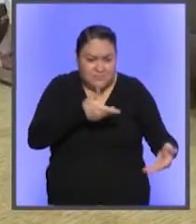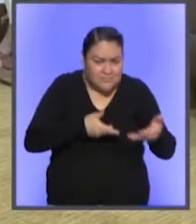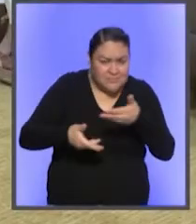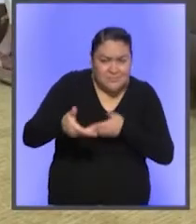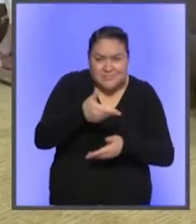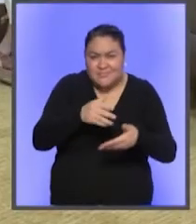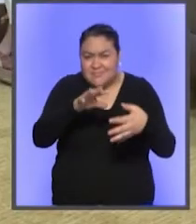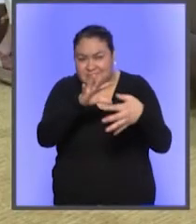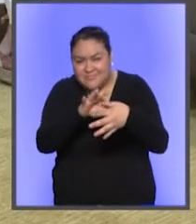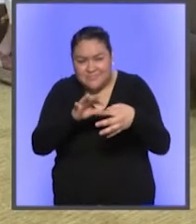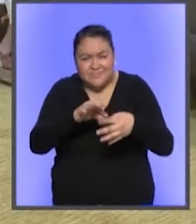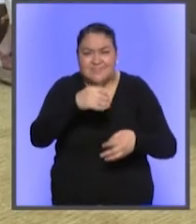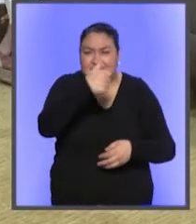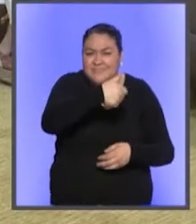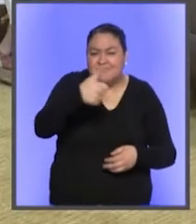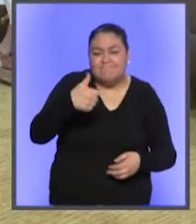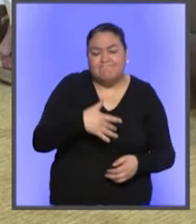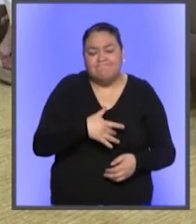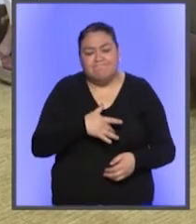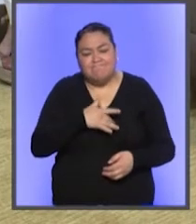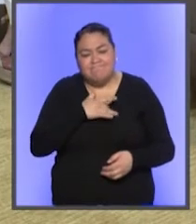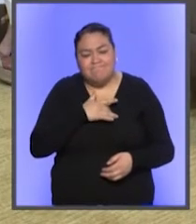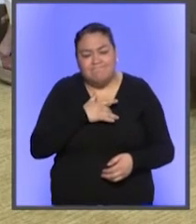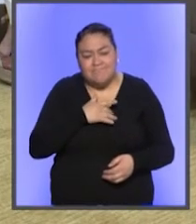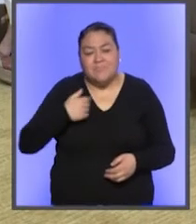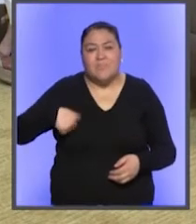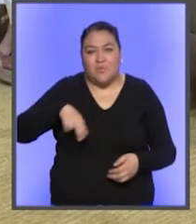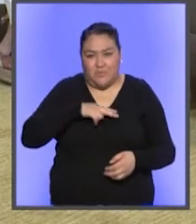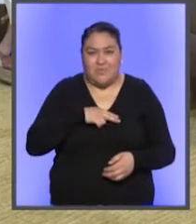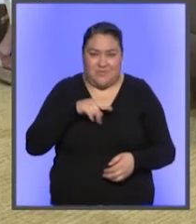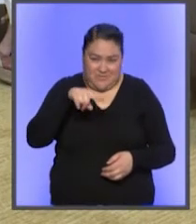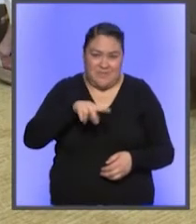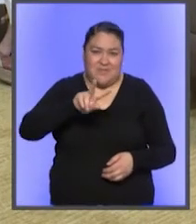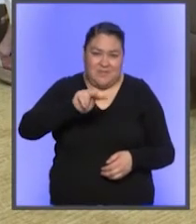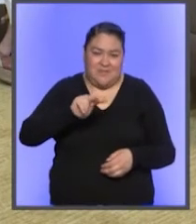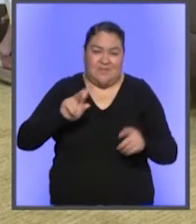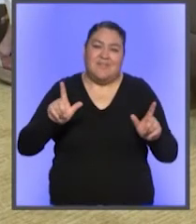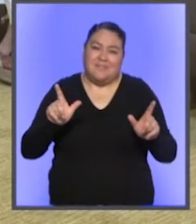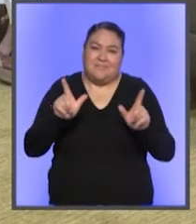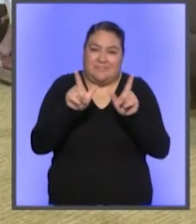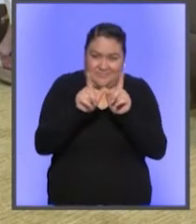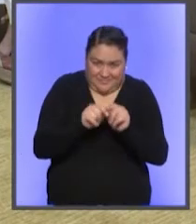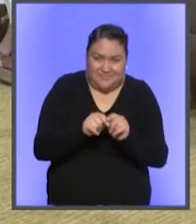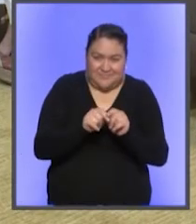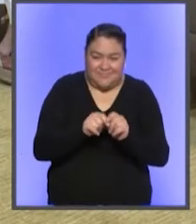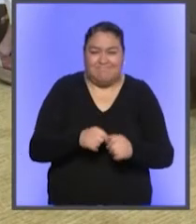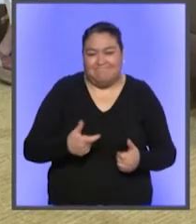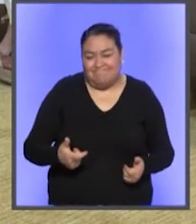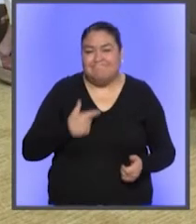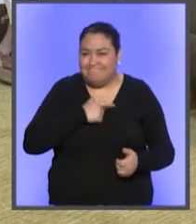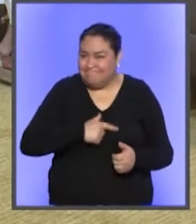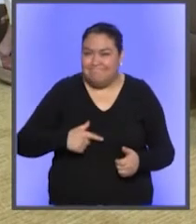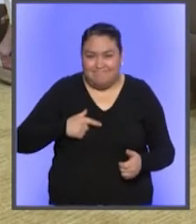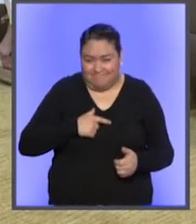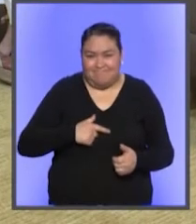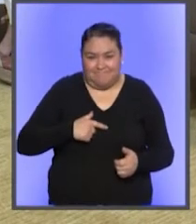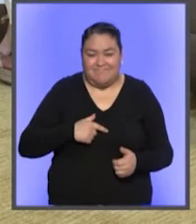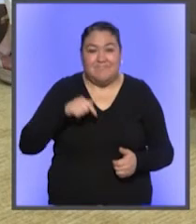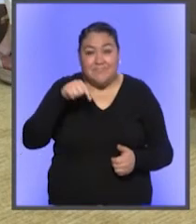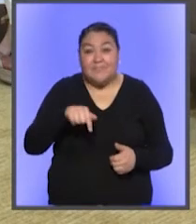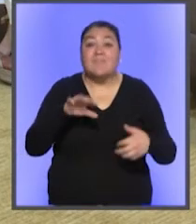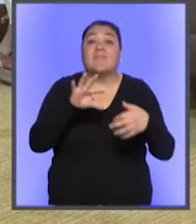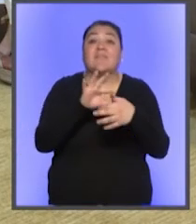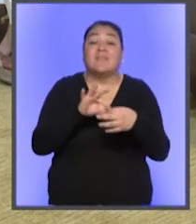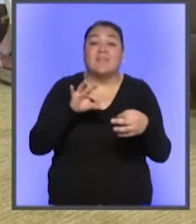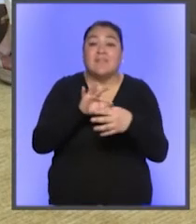estas opiniones que nos han dado que vamos a cerrar esta edición Este programa creo que ha sido muy